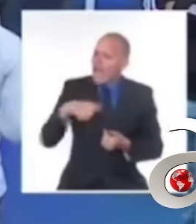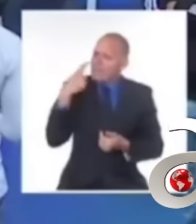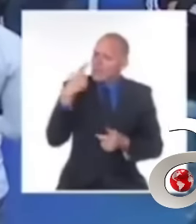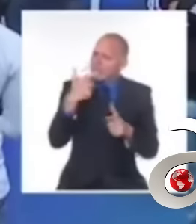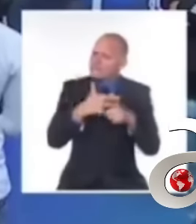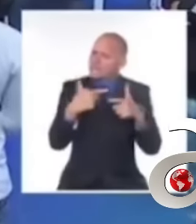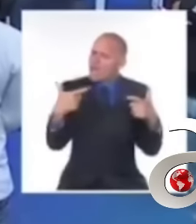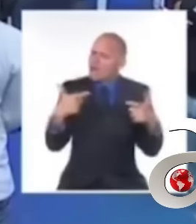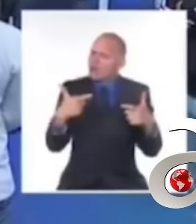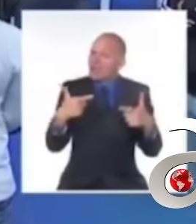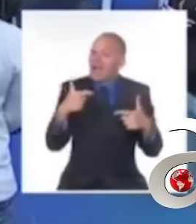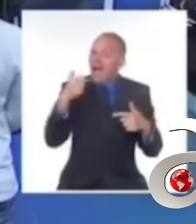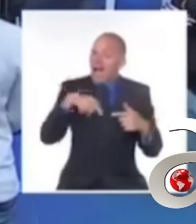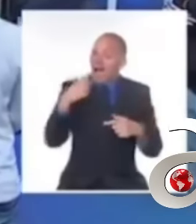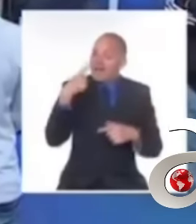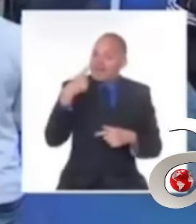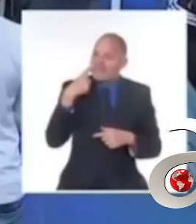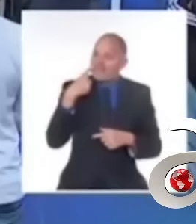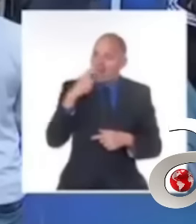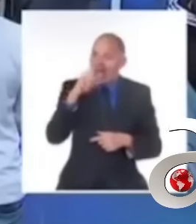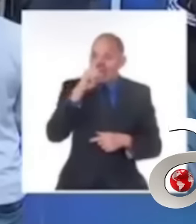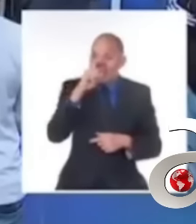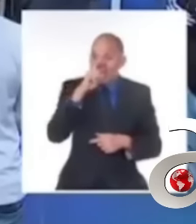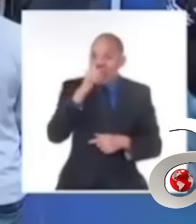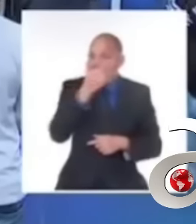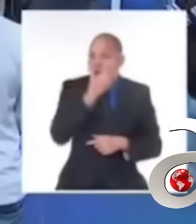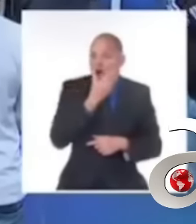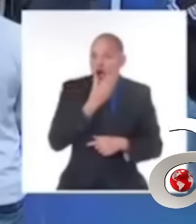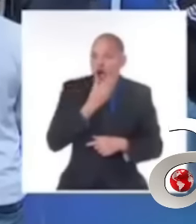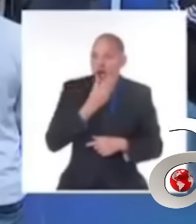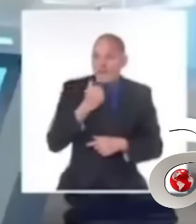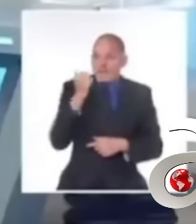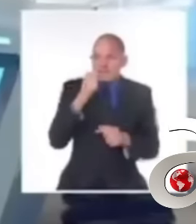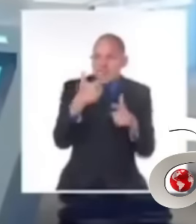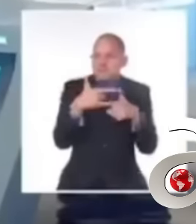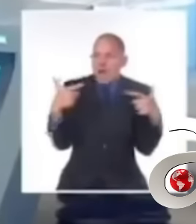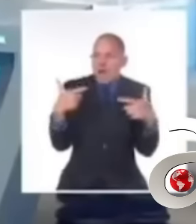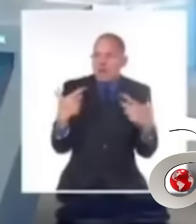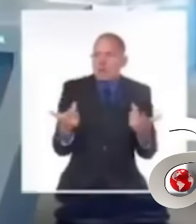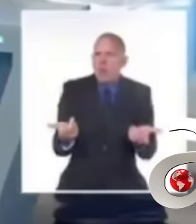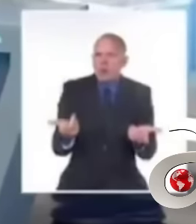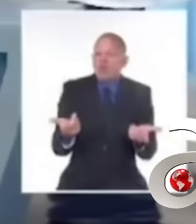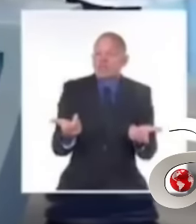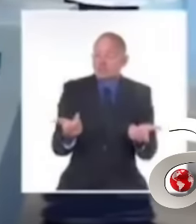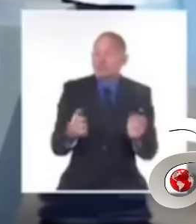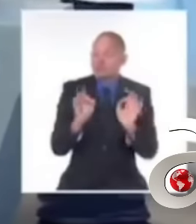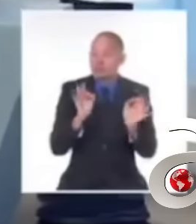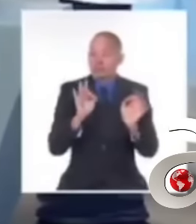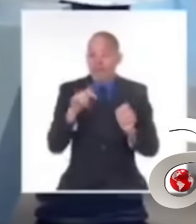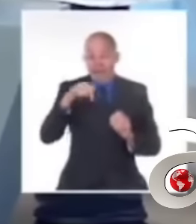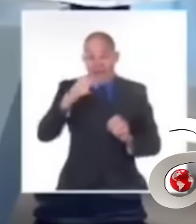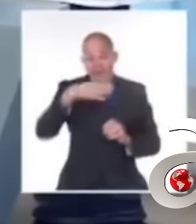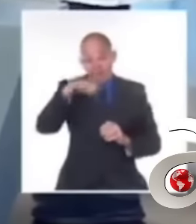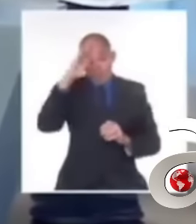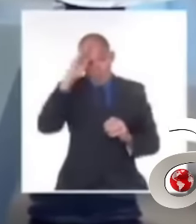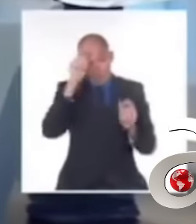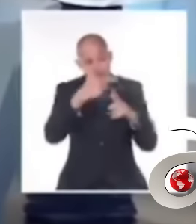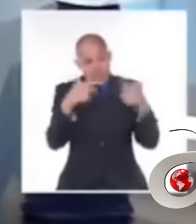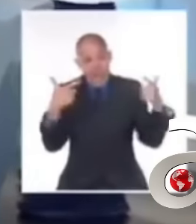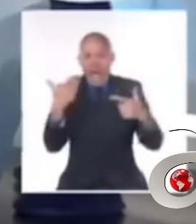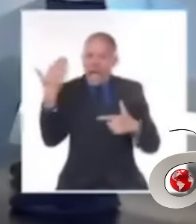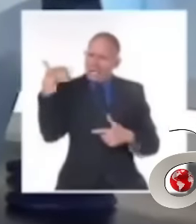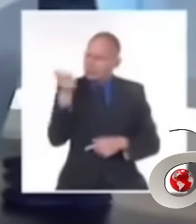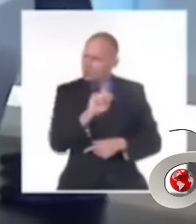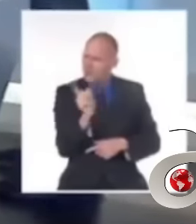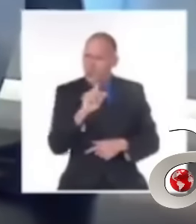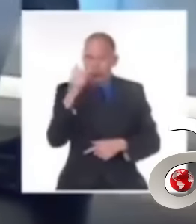edades, ¿cierto? Es una de las tendencias que más se está dando. Es universal, pero en nuestro país que no ha pasado. O sea, eso está pasando hace mucho tiempo en otros